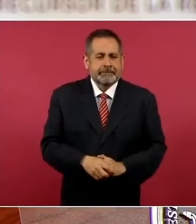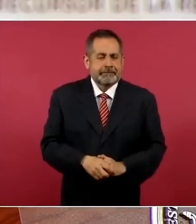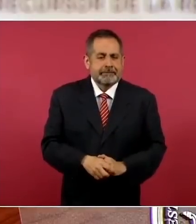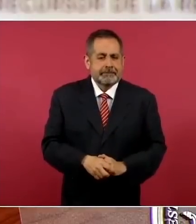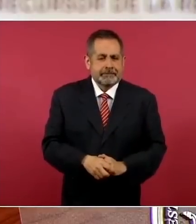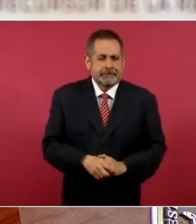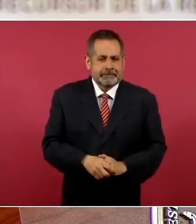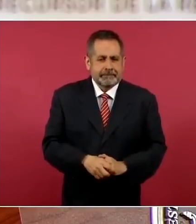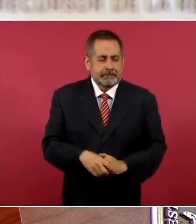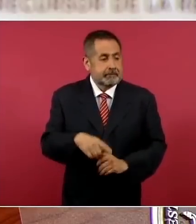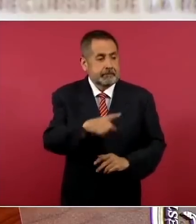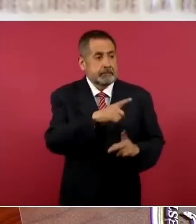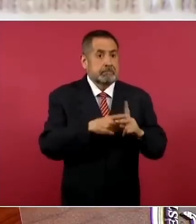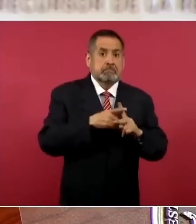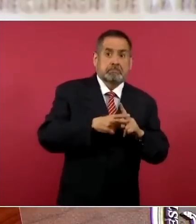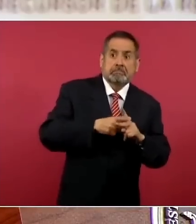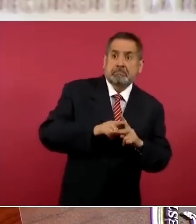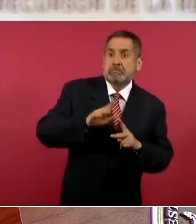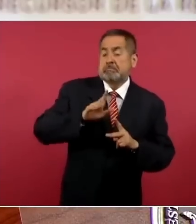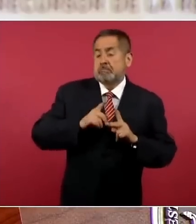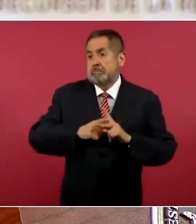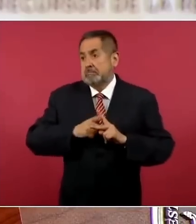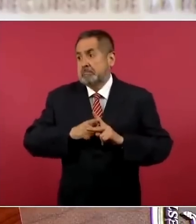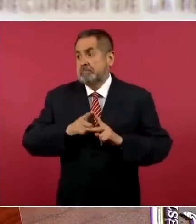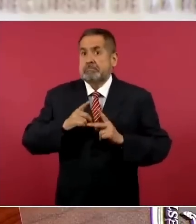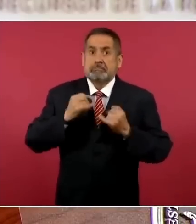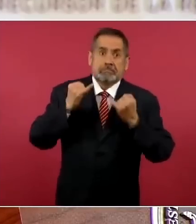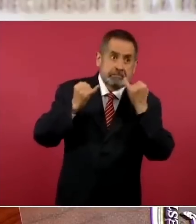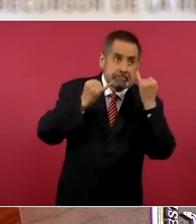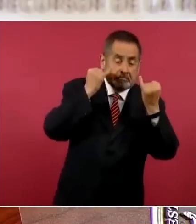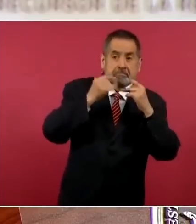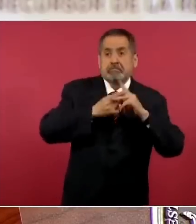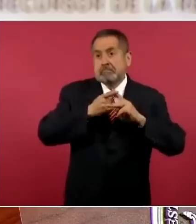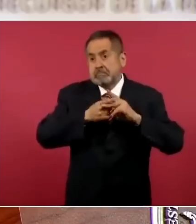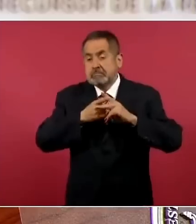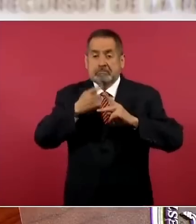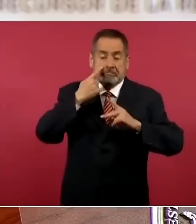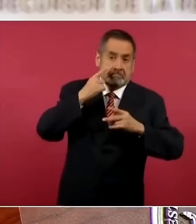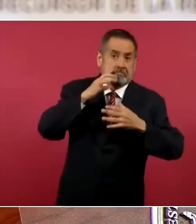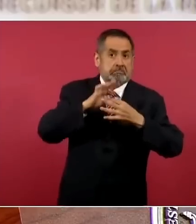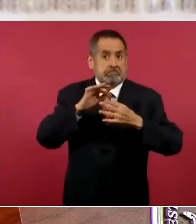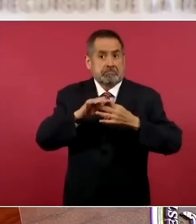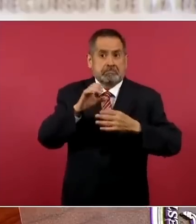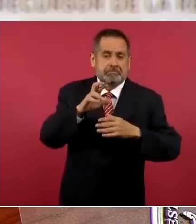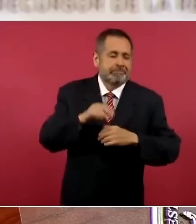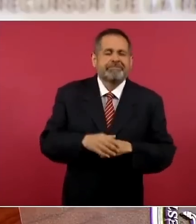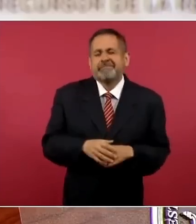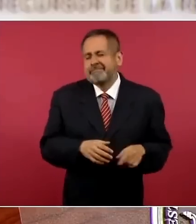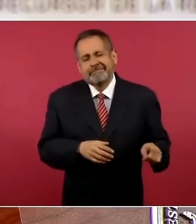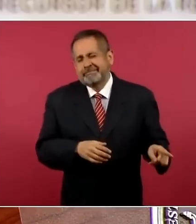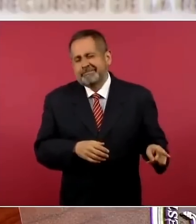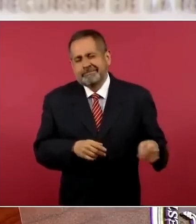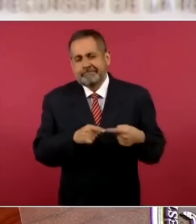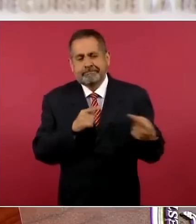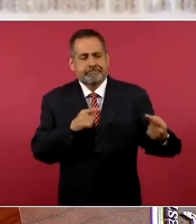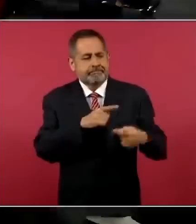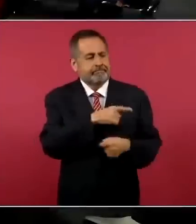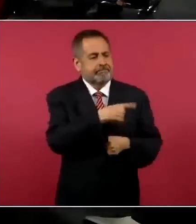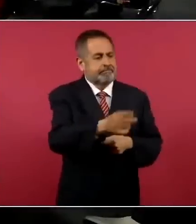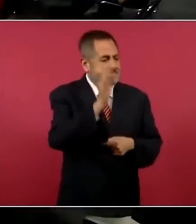son los pronósticos, ¿no?, que hacen nuestros adversarios o sus